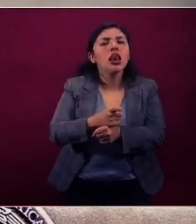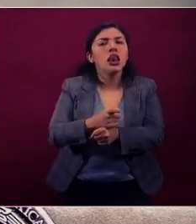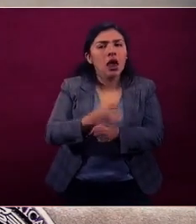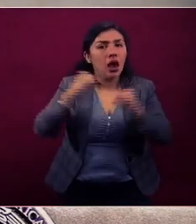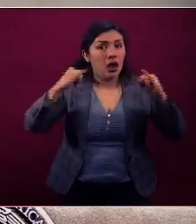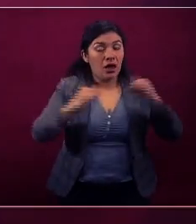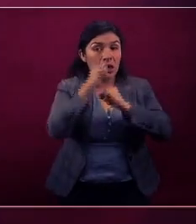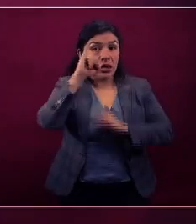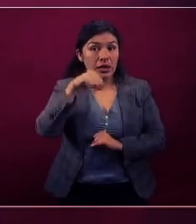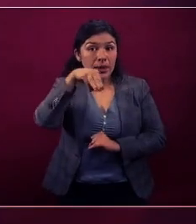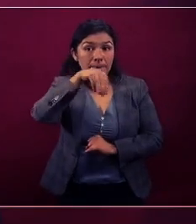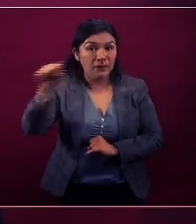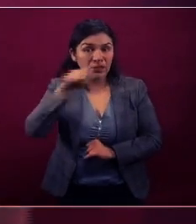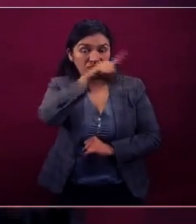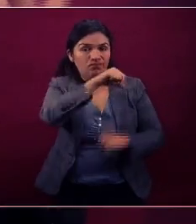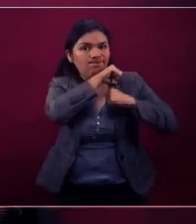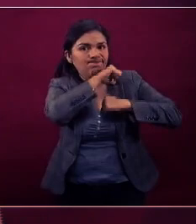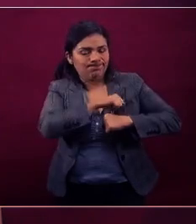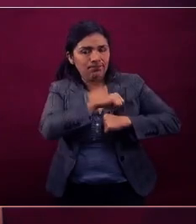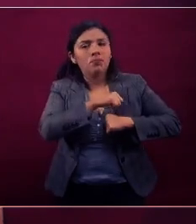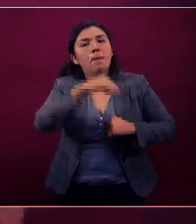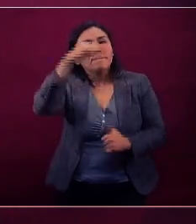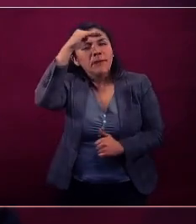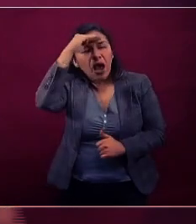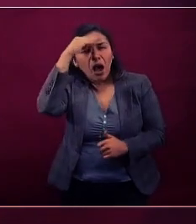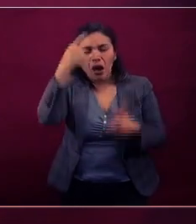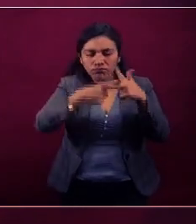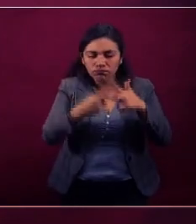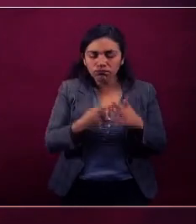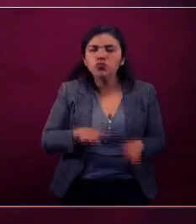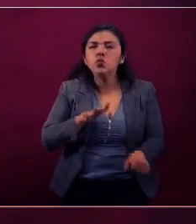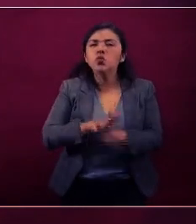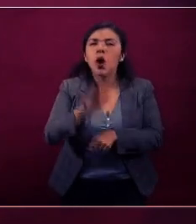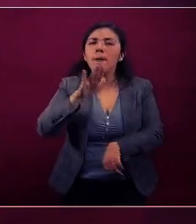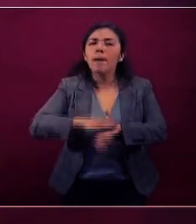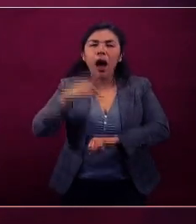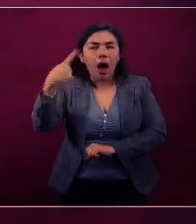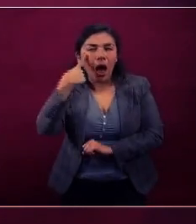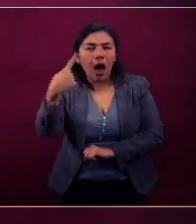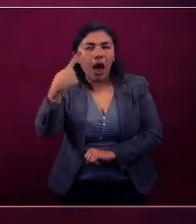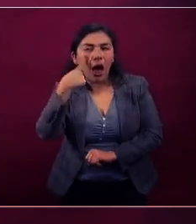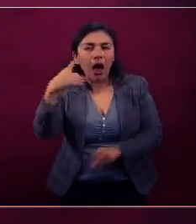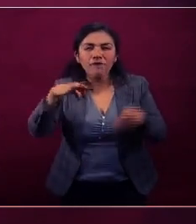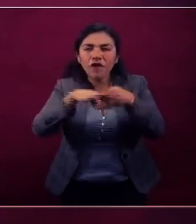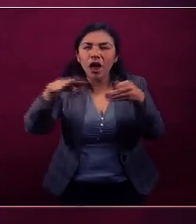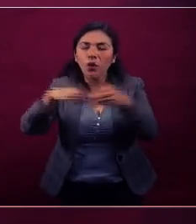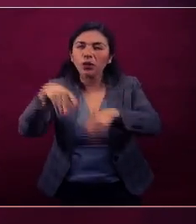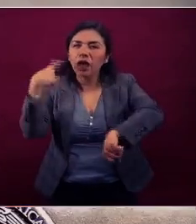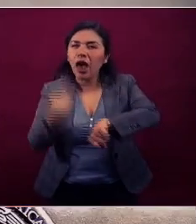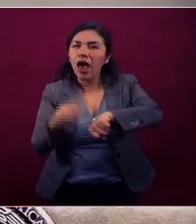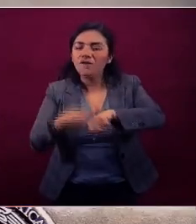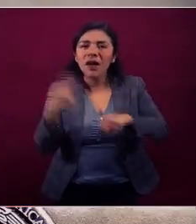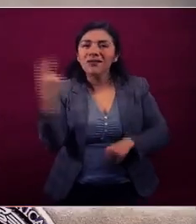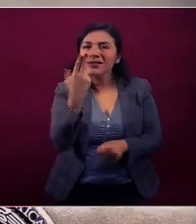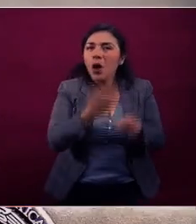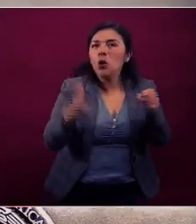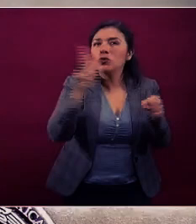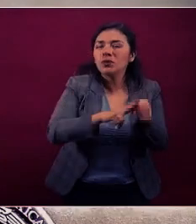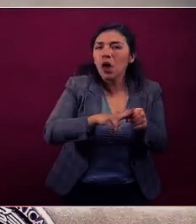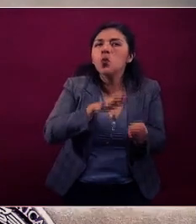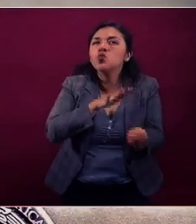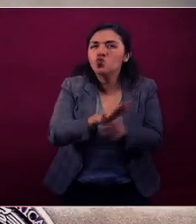el Instituto Mexicano del Seguro Social, considerando los padecimientos de mayor frecuencia que requieren